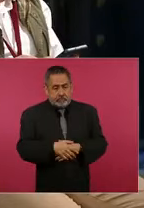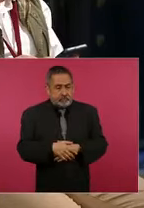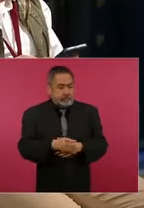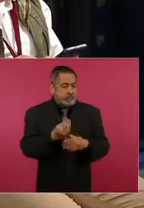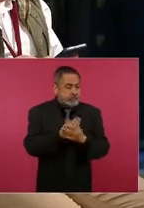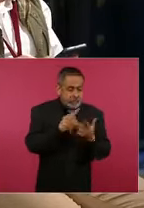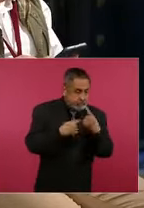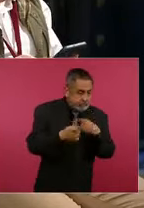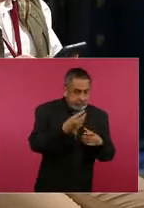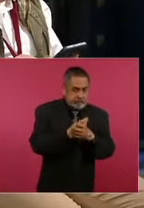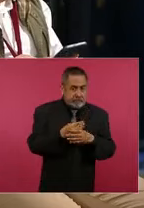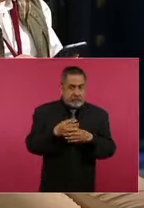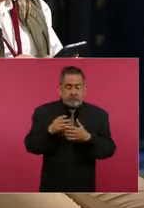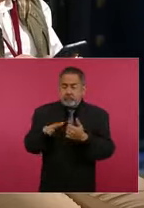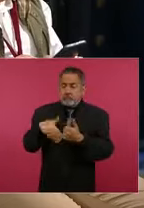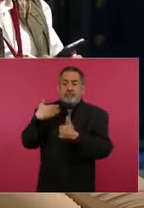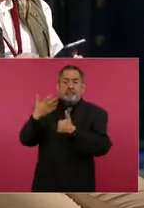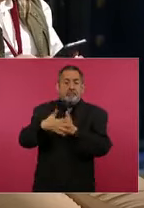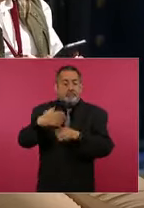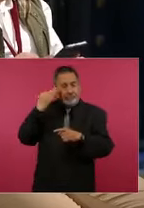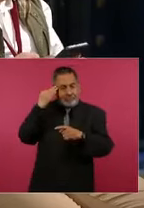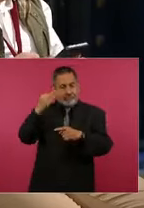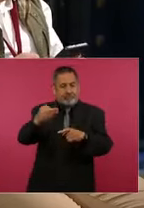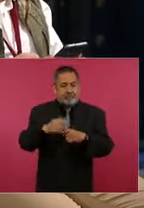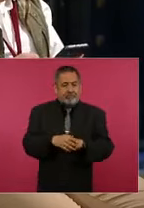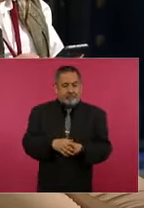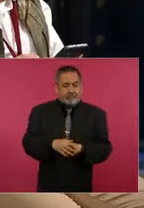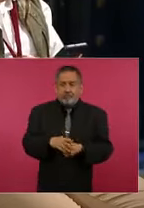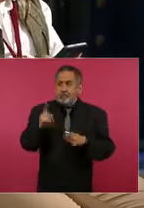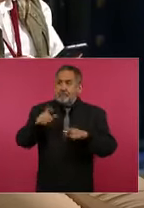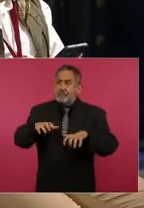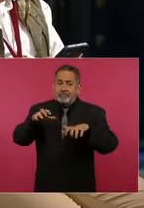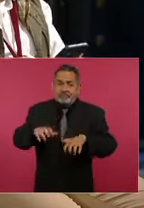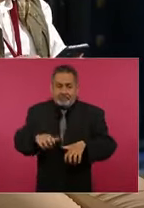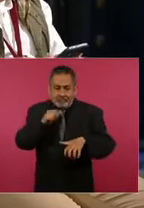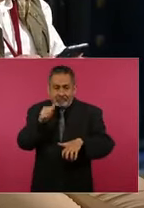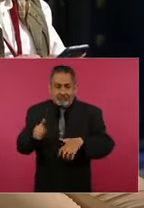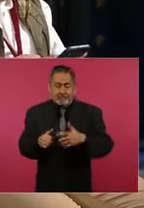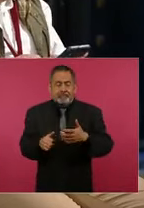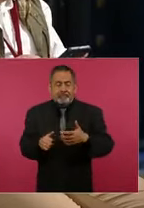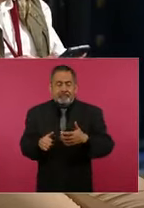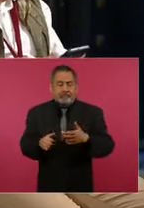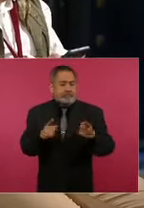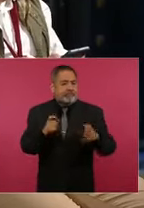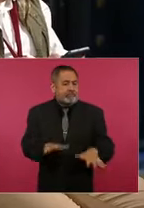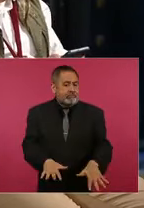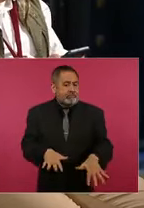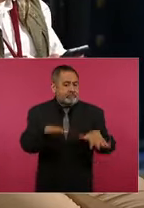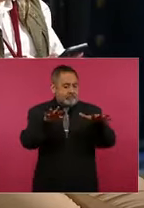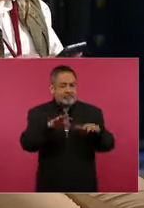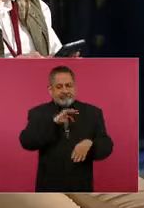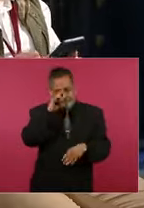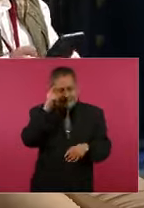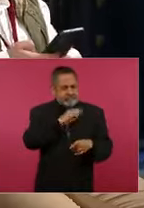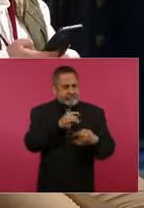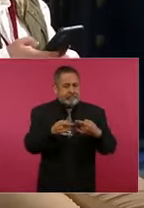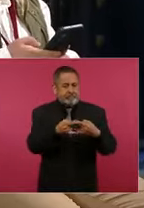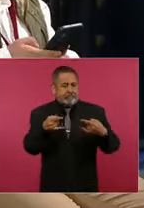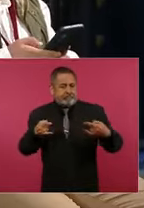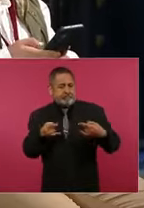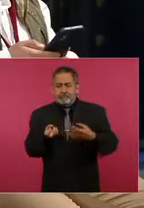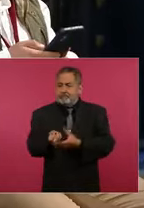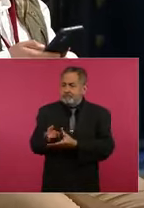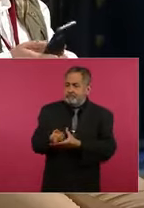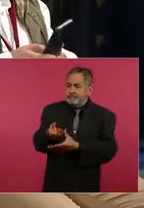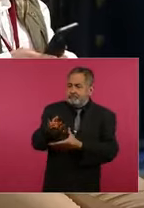ahí, el próximo temporal no va a haber lluvias, no va a haber inundaciones. Entonces,